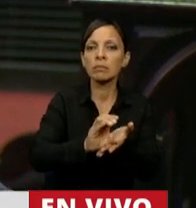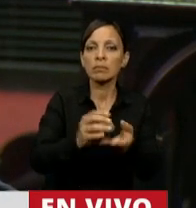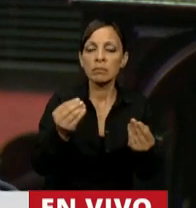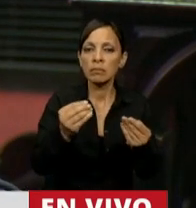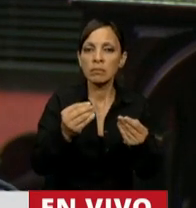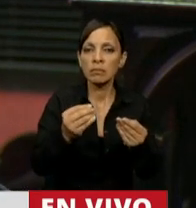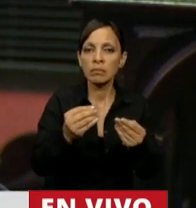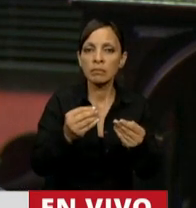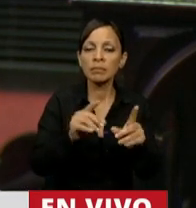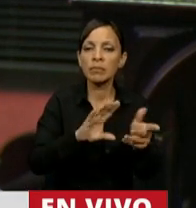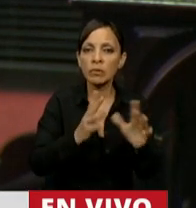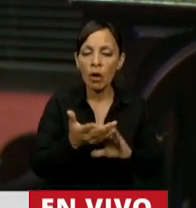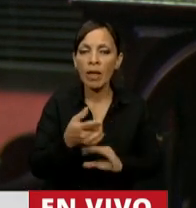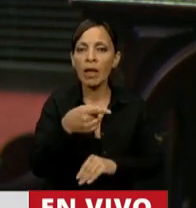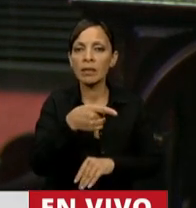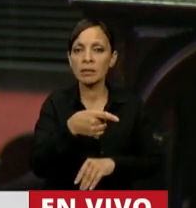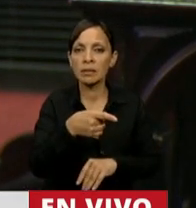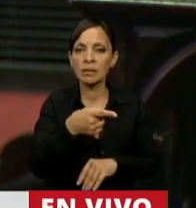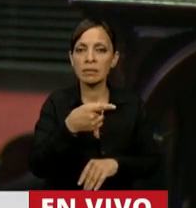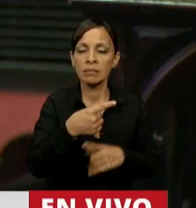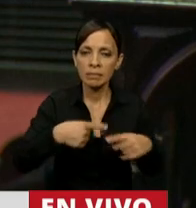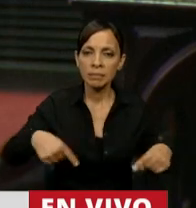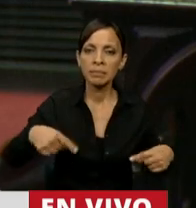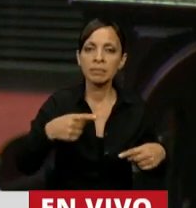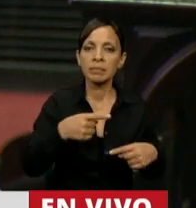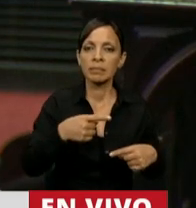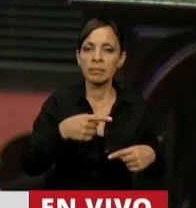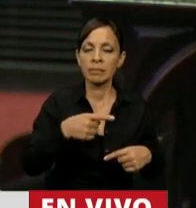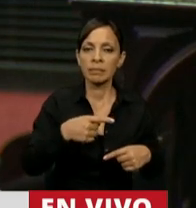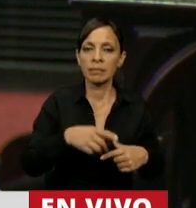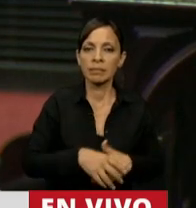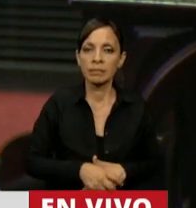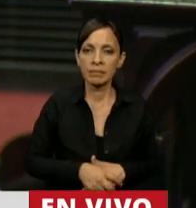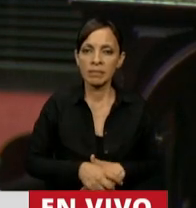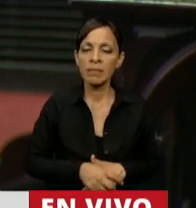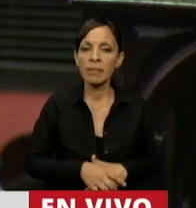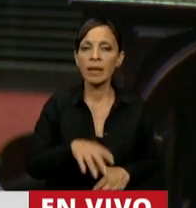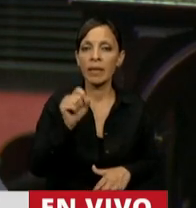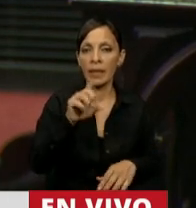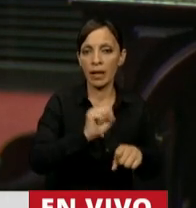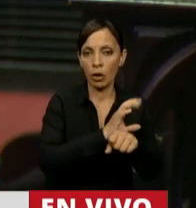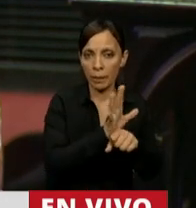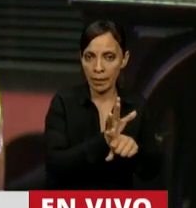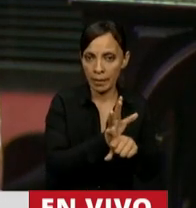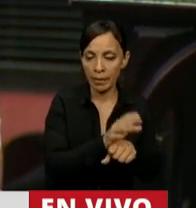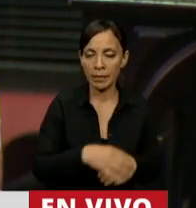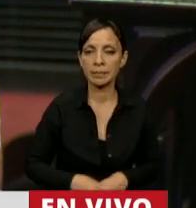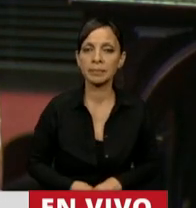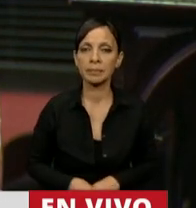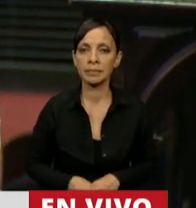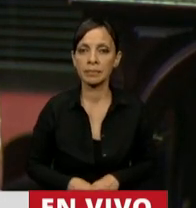todas las erogaciones que se ocasionaron producto de la pandemia del